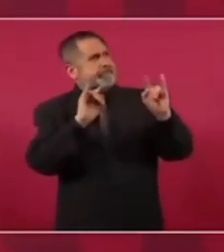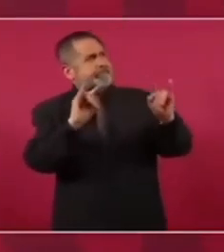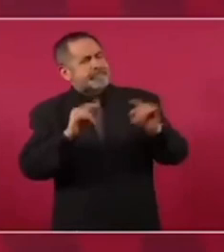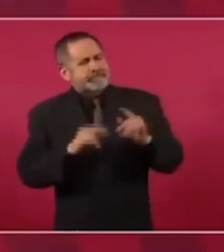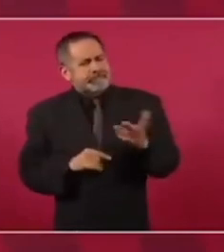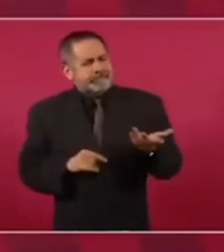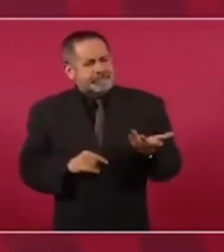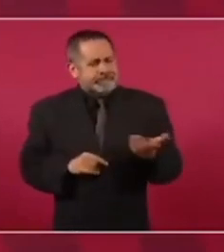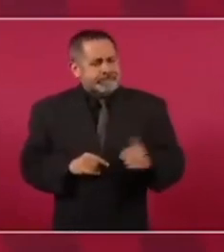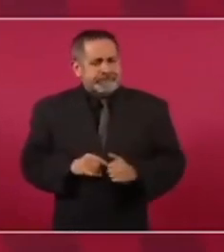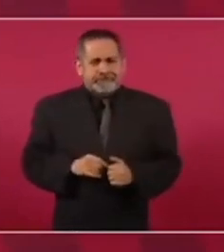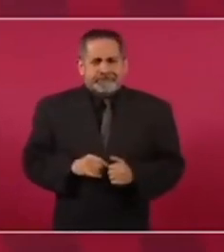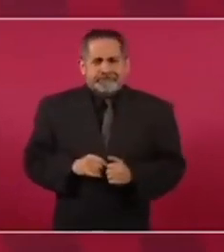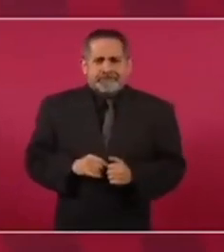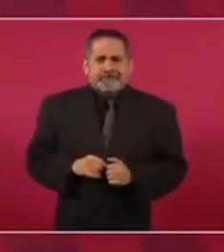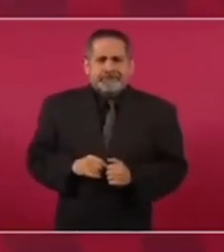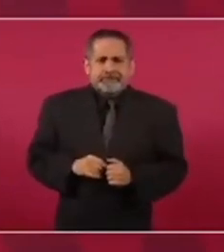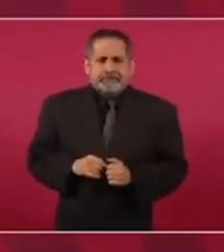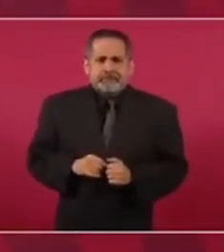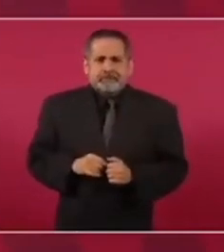habían